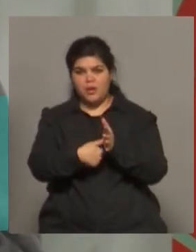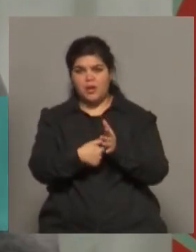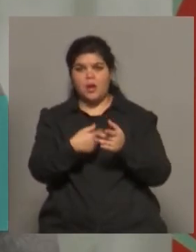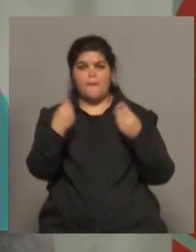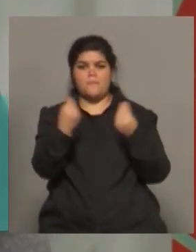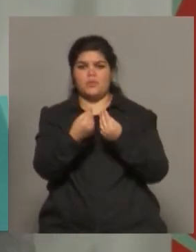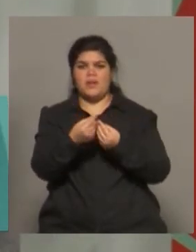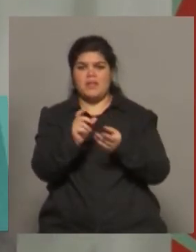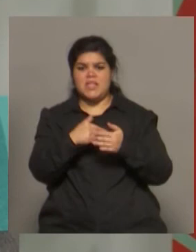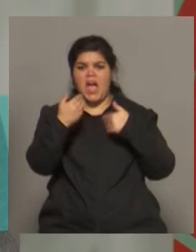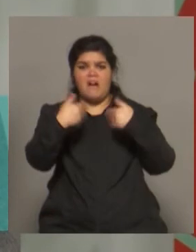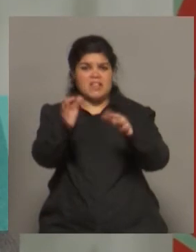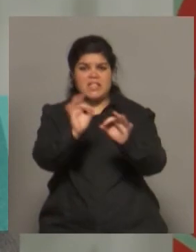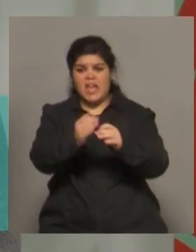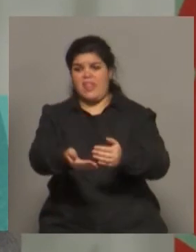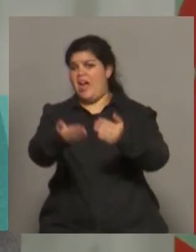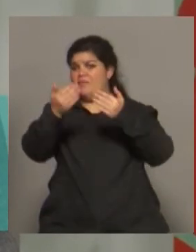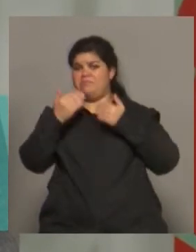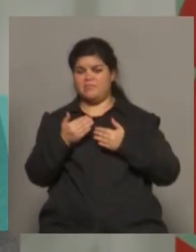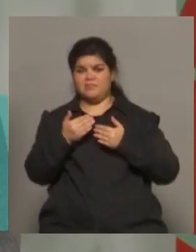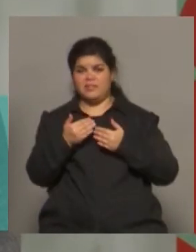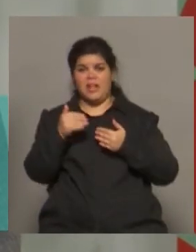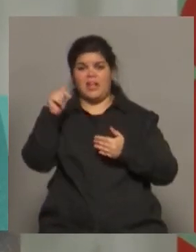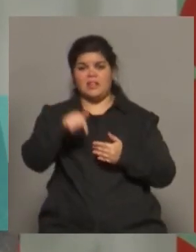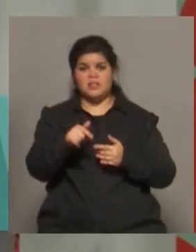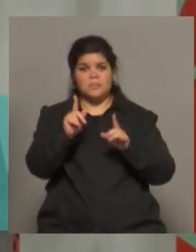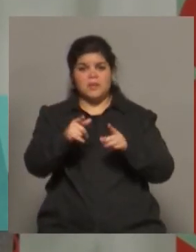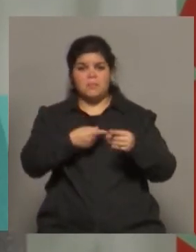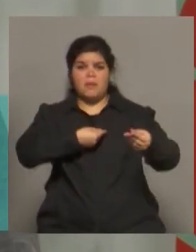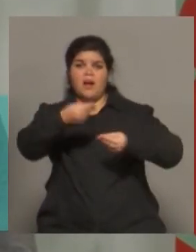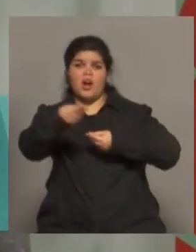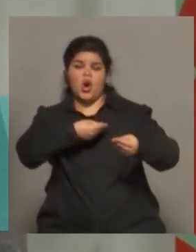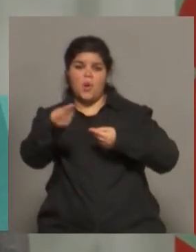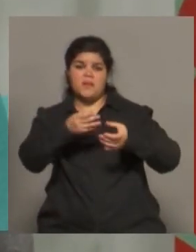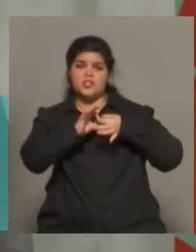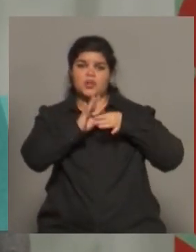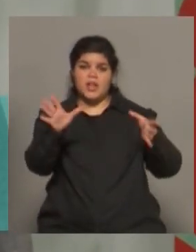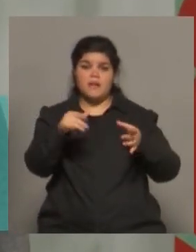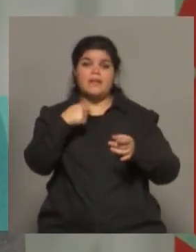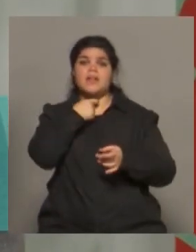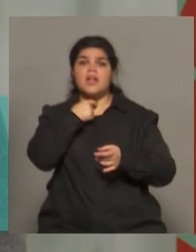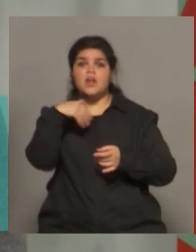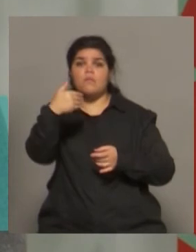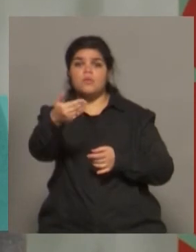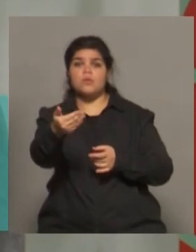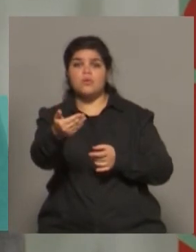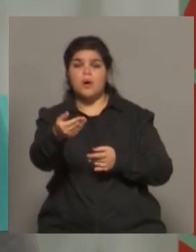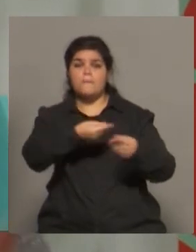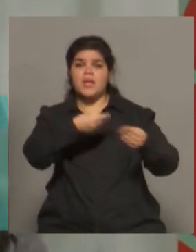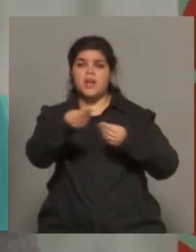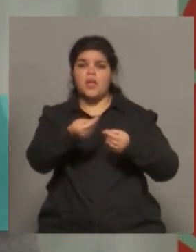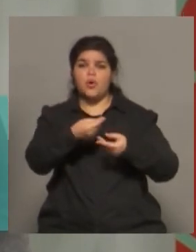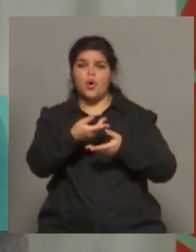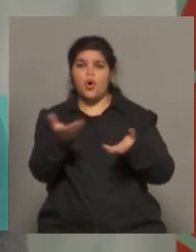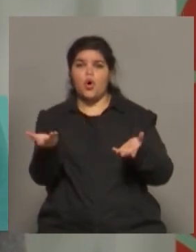se retrocede. Apenas es una zona de libre comercio que aspira a convertirse en un mercado común. Los